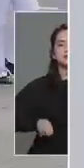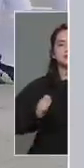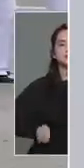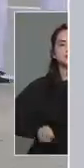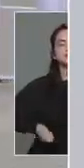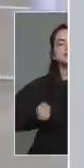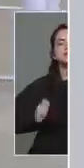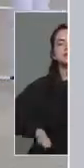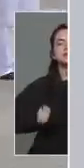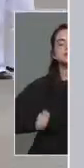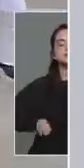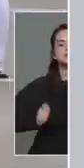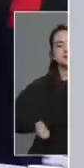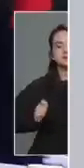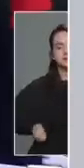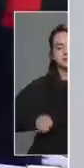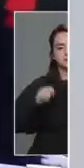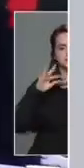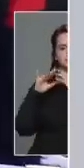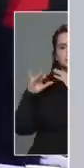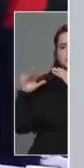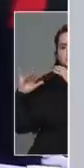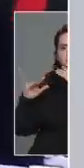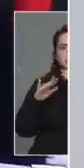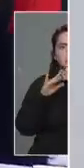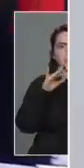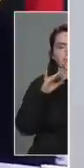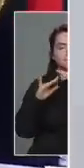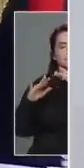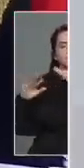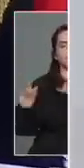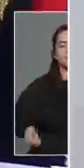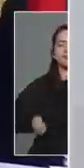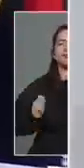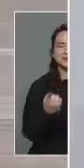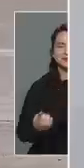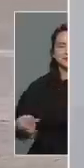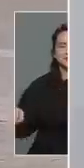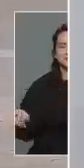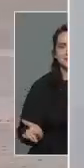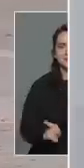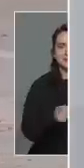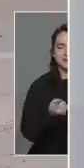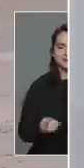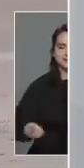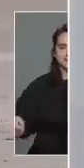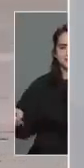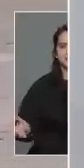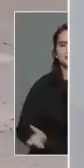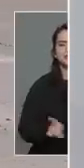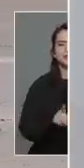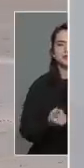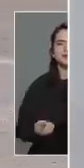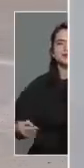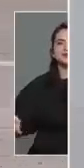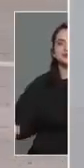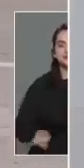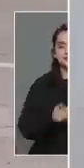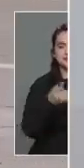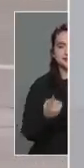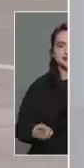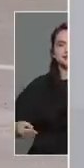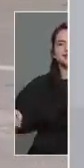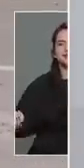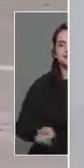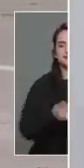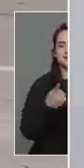finalmente su aprobación o su rechazo. Mientras tanto, nosotros estamos desarrollando una estrategia para resguardar a nuestro país de lo que sea necesario en materia de